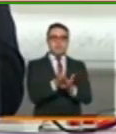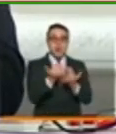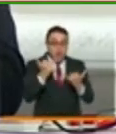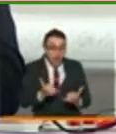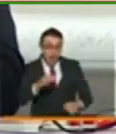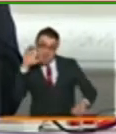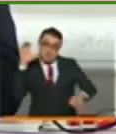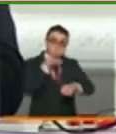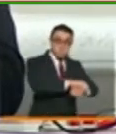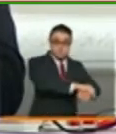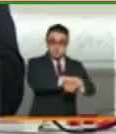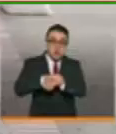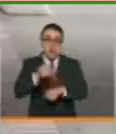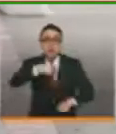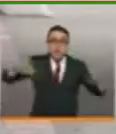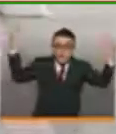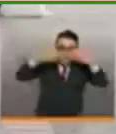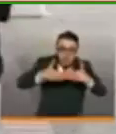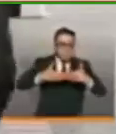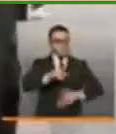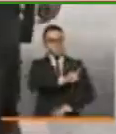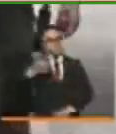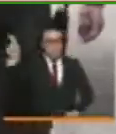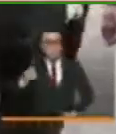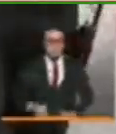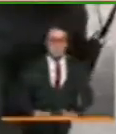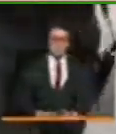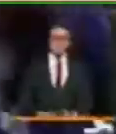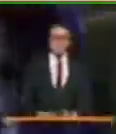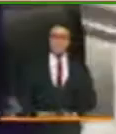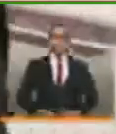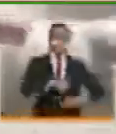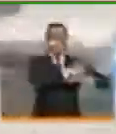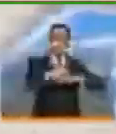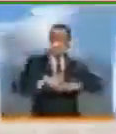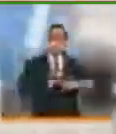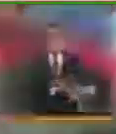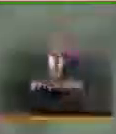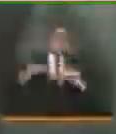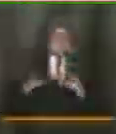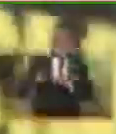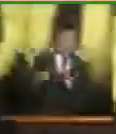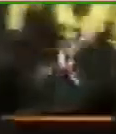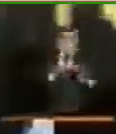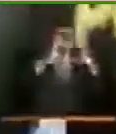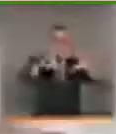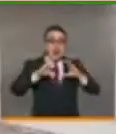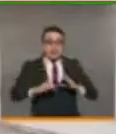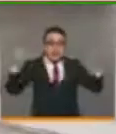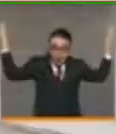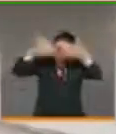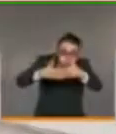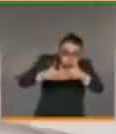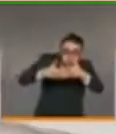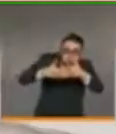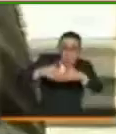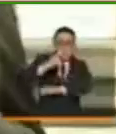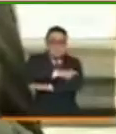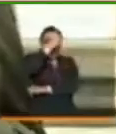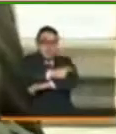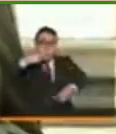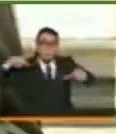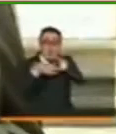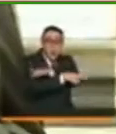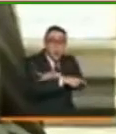bandidos no tienen escondedero. Según las autoridades, este hombre se escondía en varios pueblos del Caquetá tras haber salido del Putumayo.